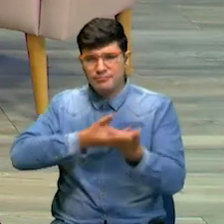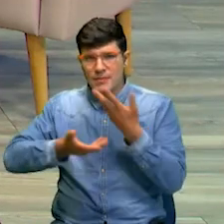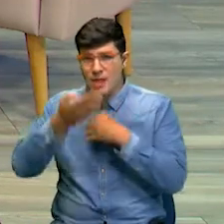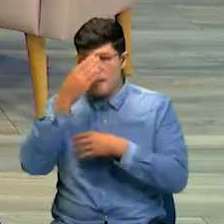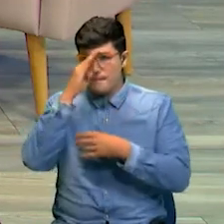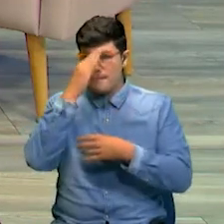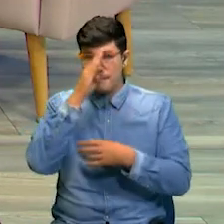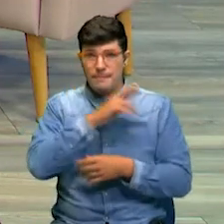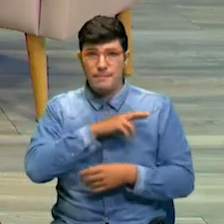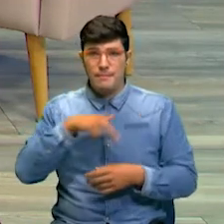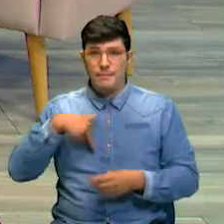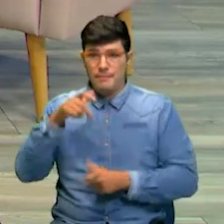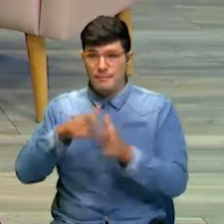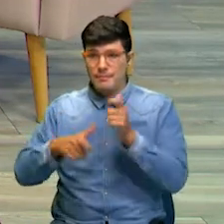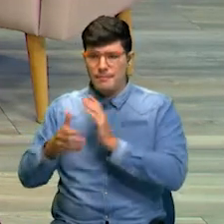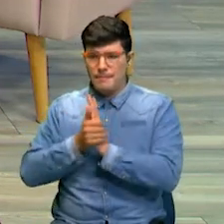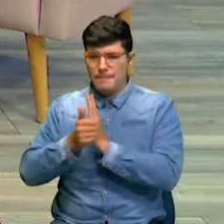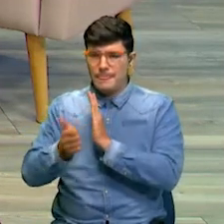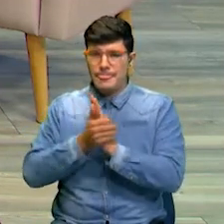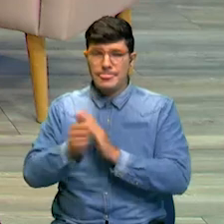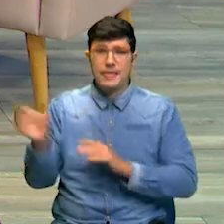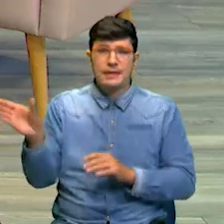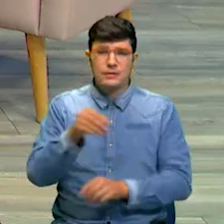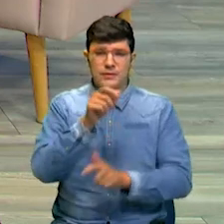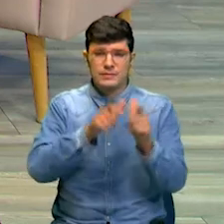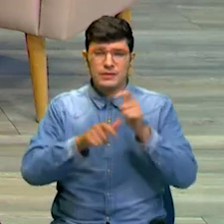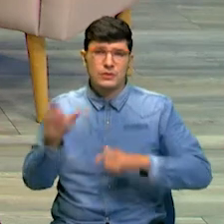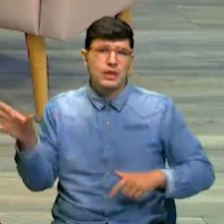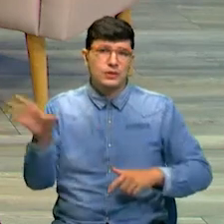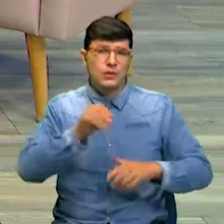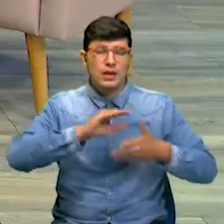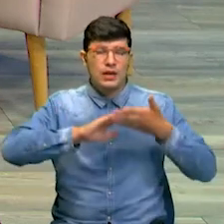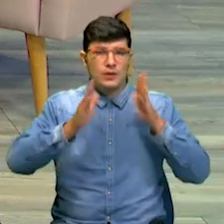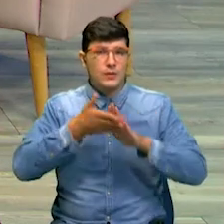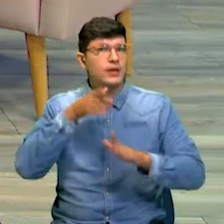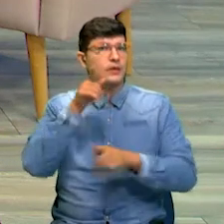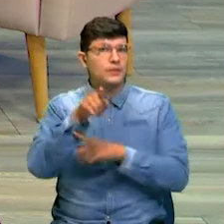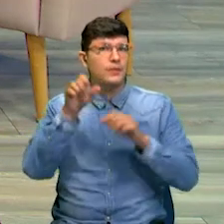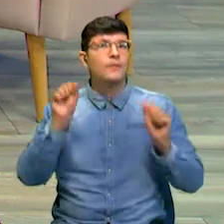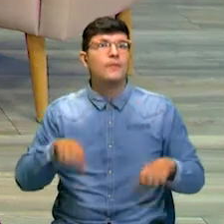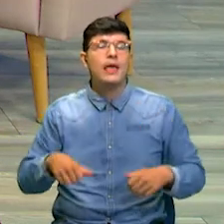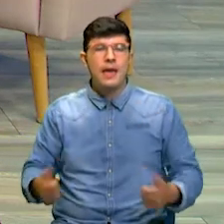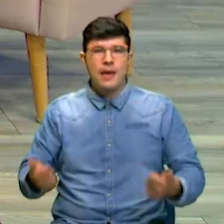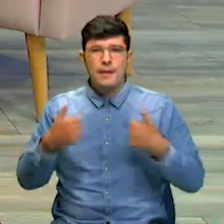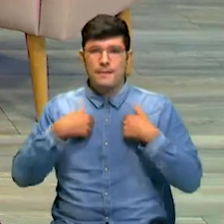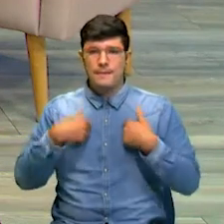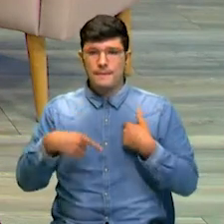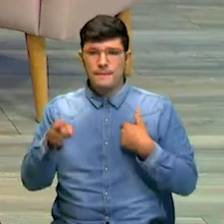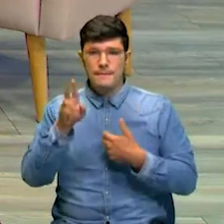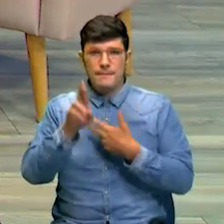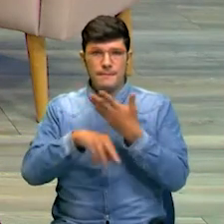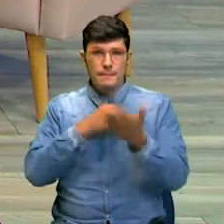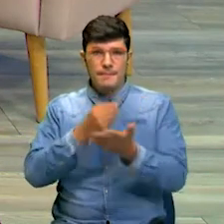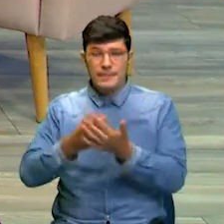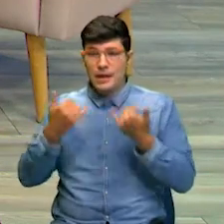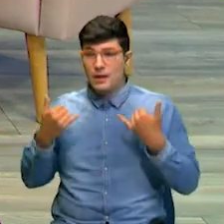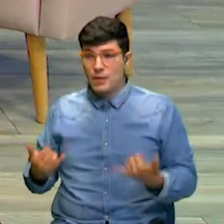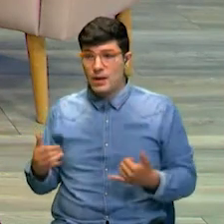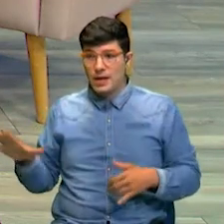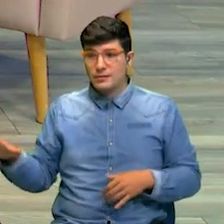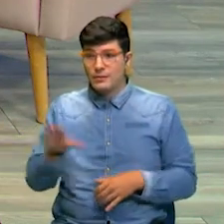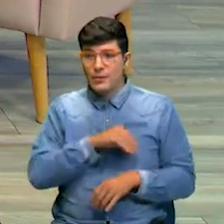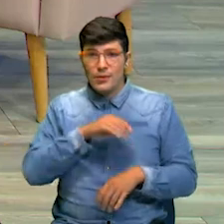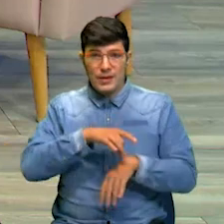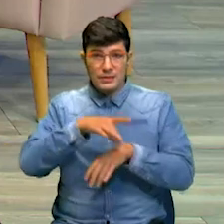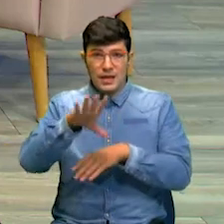nosotros traigamos los expertos y todos, absolutamente todos en comunidad, logren beneficiarse de estas respuestas. Por ahora es todo, los dejamos